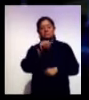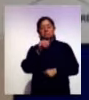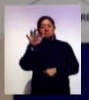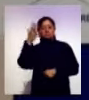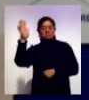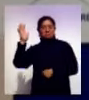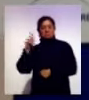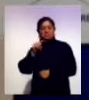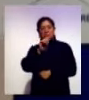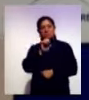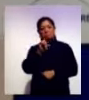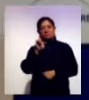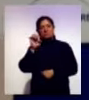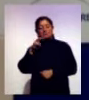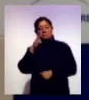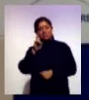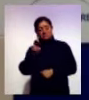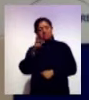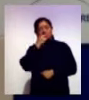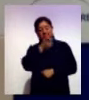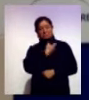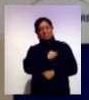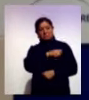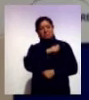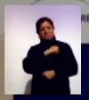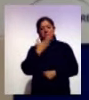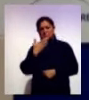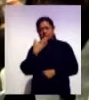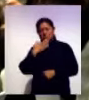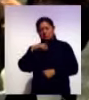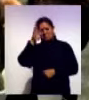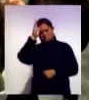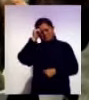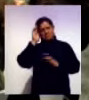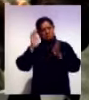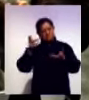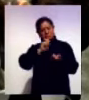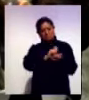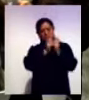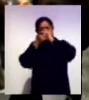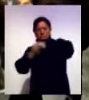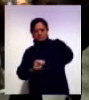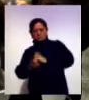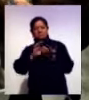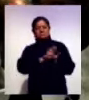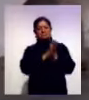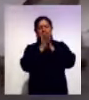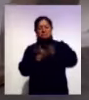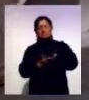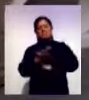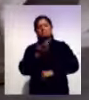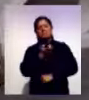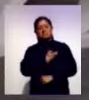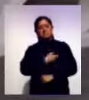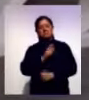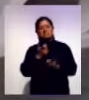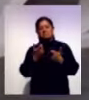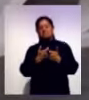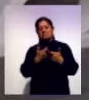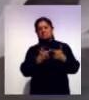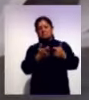que España estaba perfectamente preparada para un acuerdo verde y una transformación de este tipo a nivel económico y social. España se ofreció